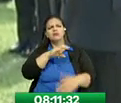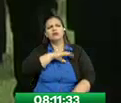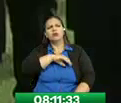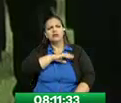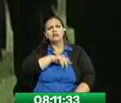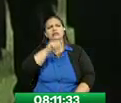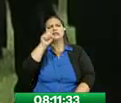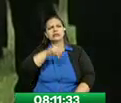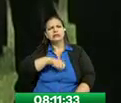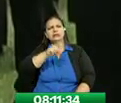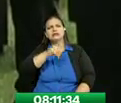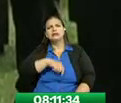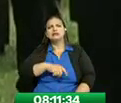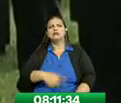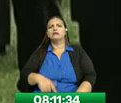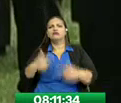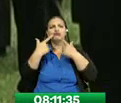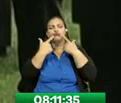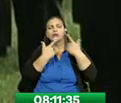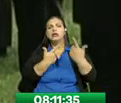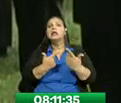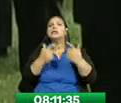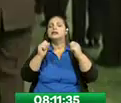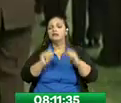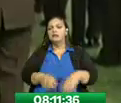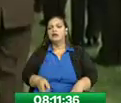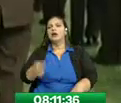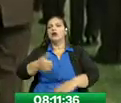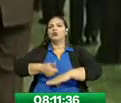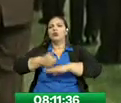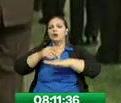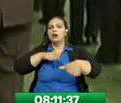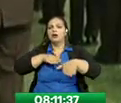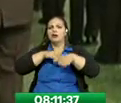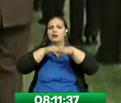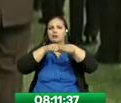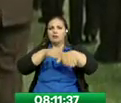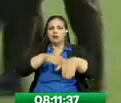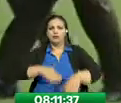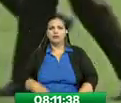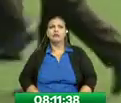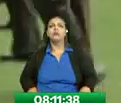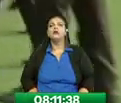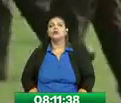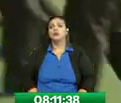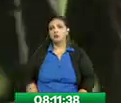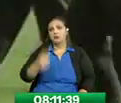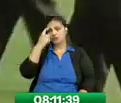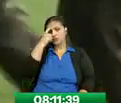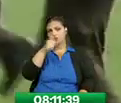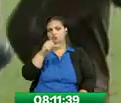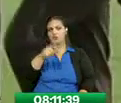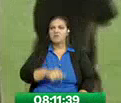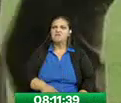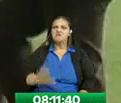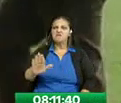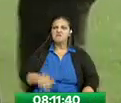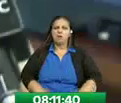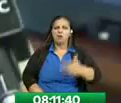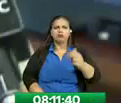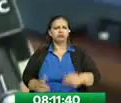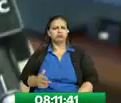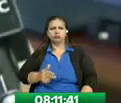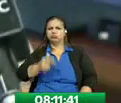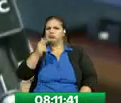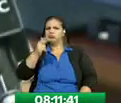mando, que las amenazas no tienen cabida, que los uniformados que cumplan con la misión de proteger a los ecuatorianos deben caminar tranquilos.